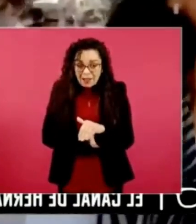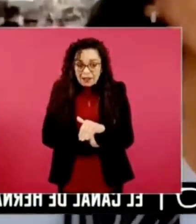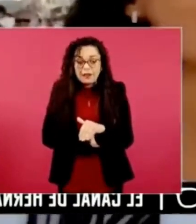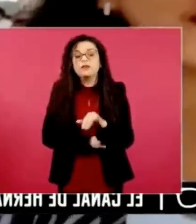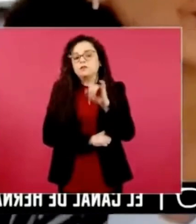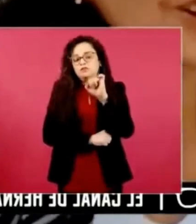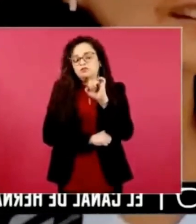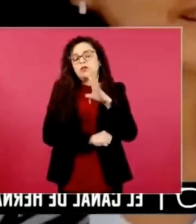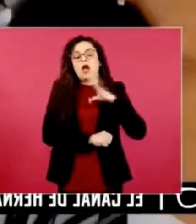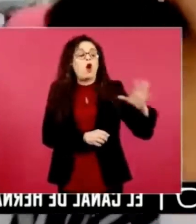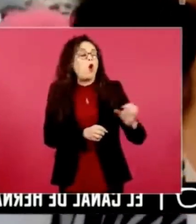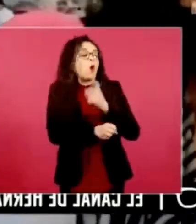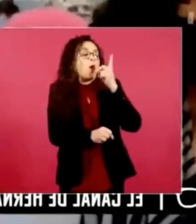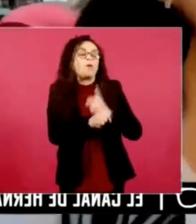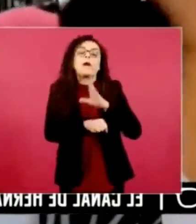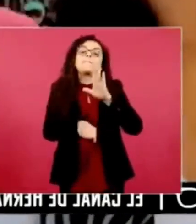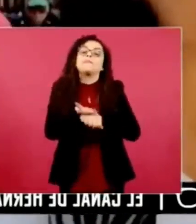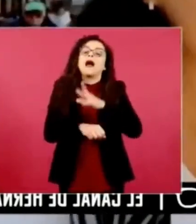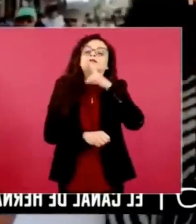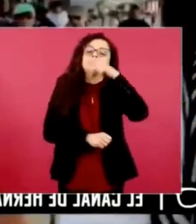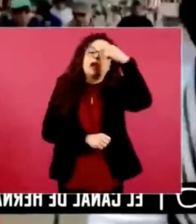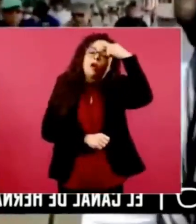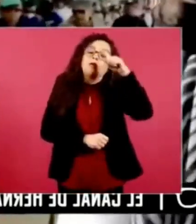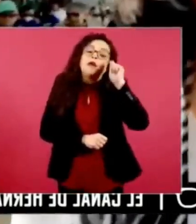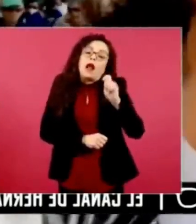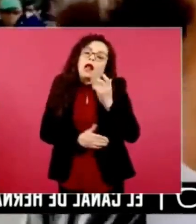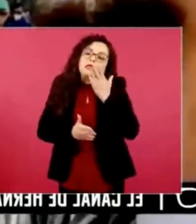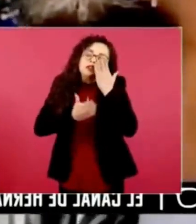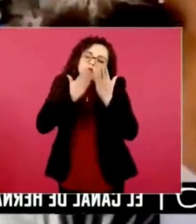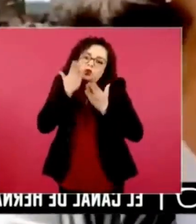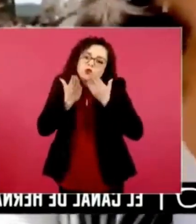no lo hacen. No es lo bastante